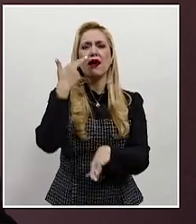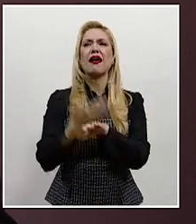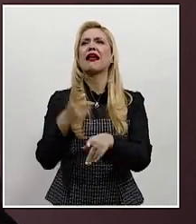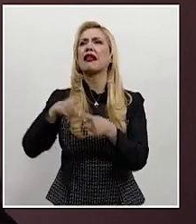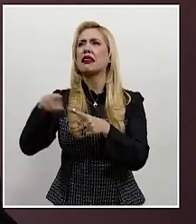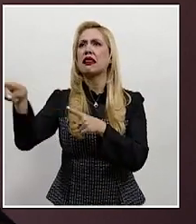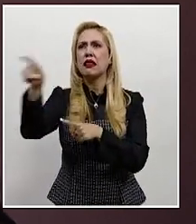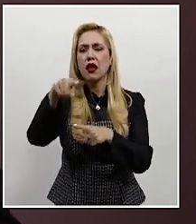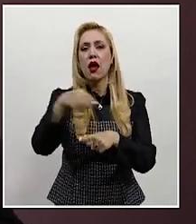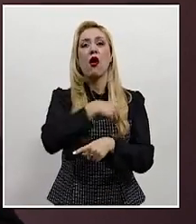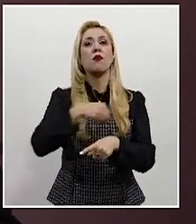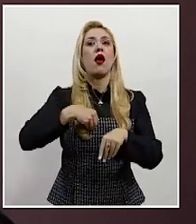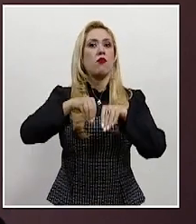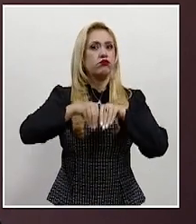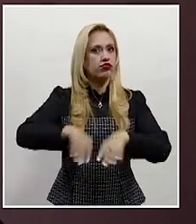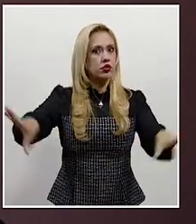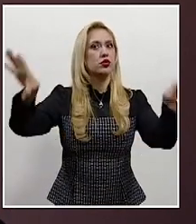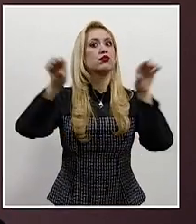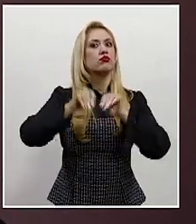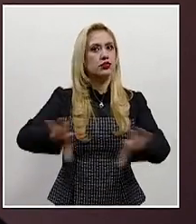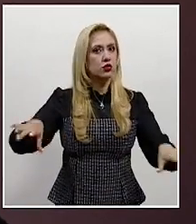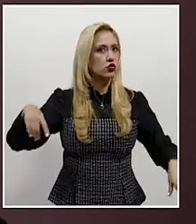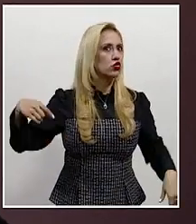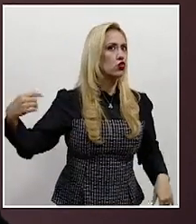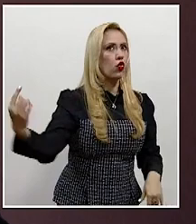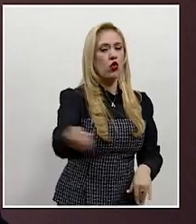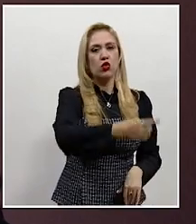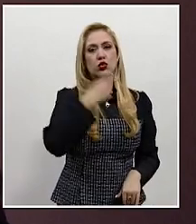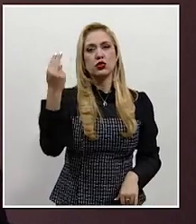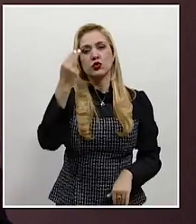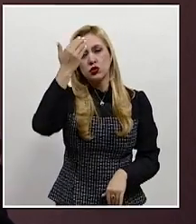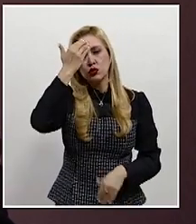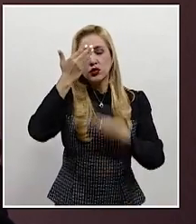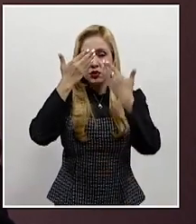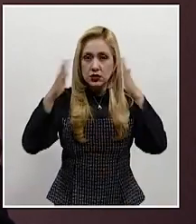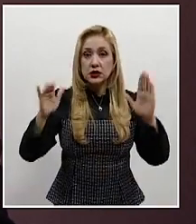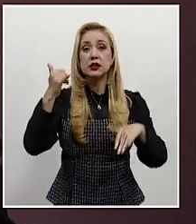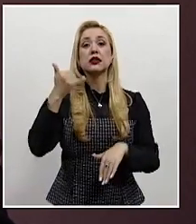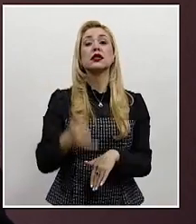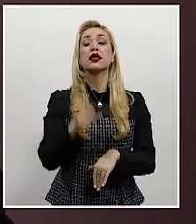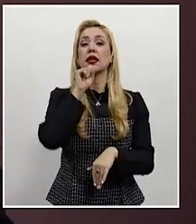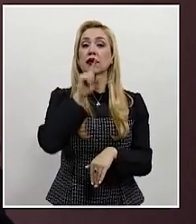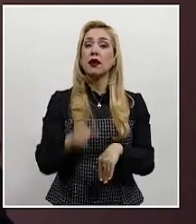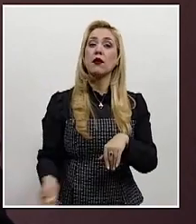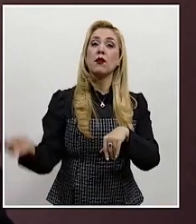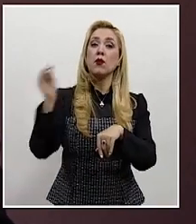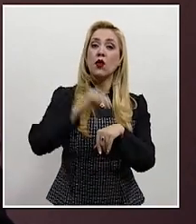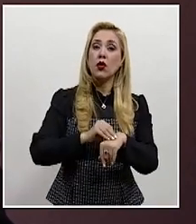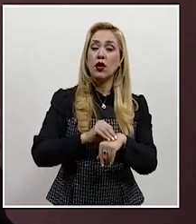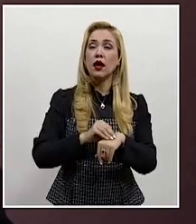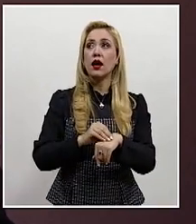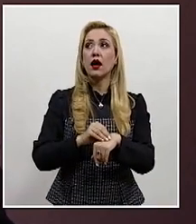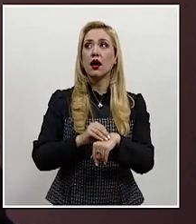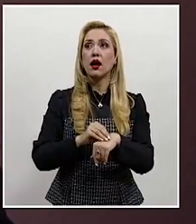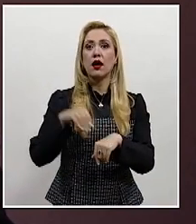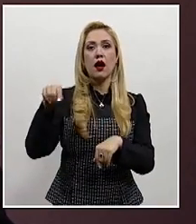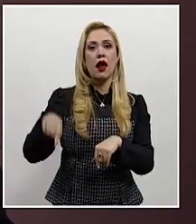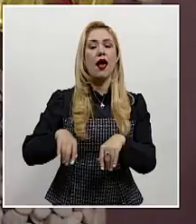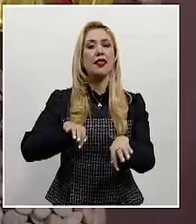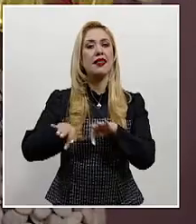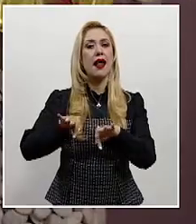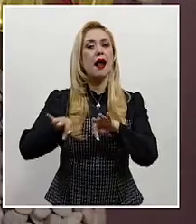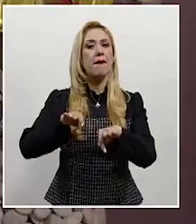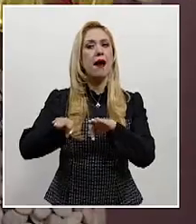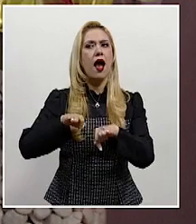la difusión a todas y a todos, ¿verdad? Y además incorpora en este concepto del mundo del trabajo